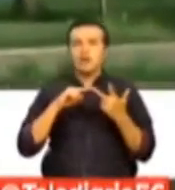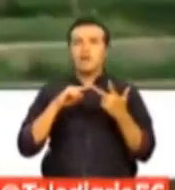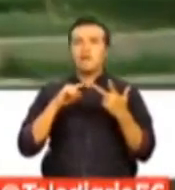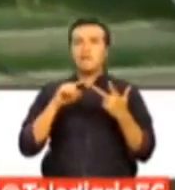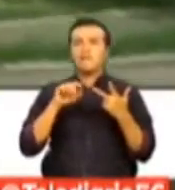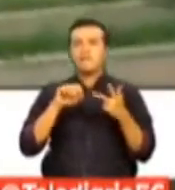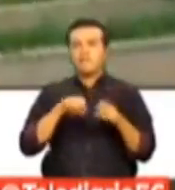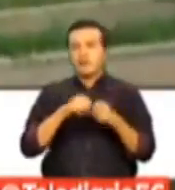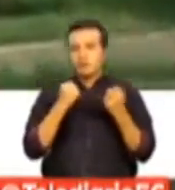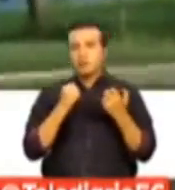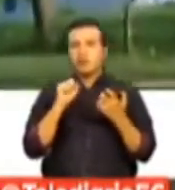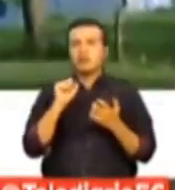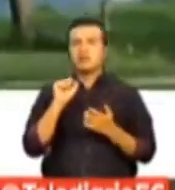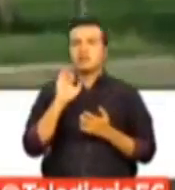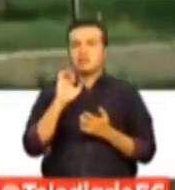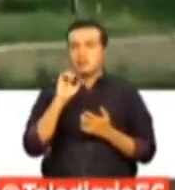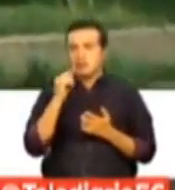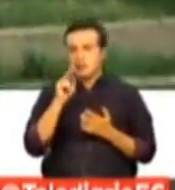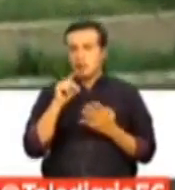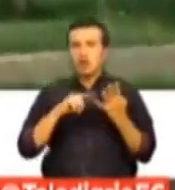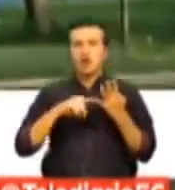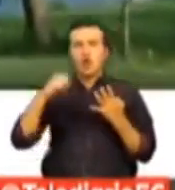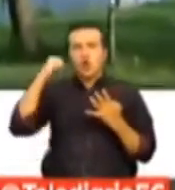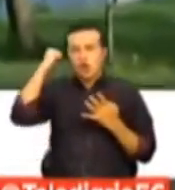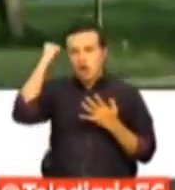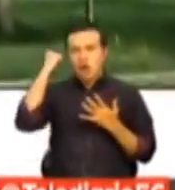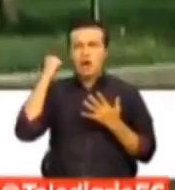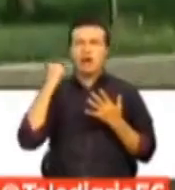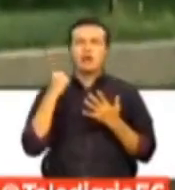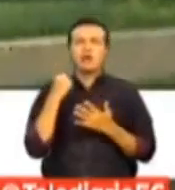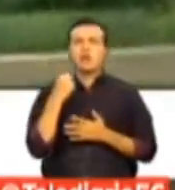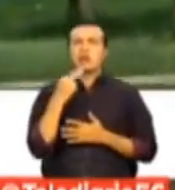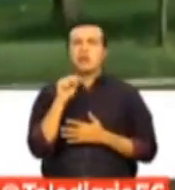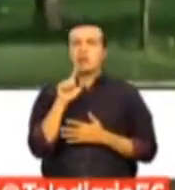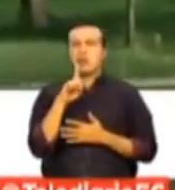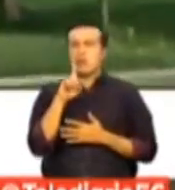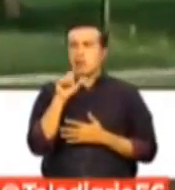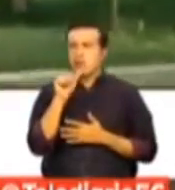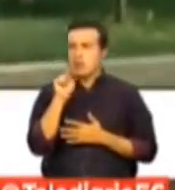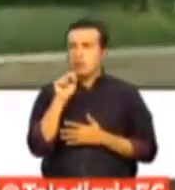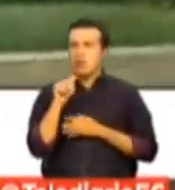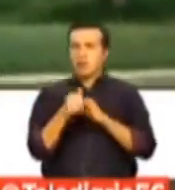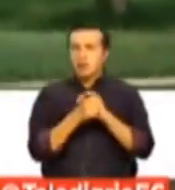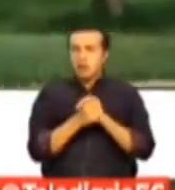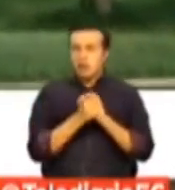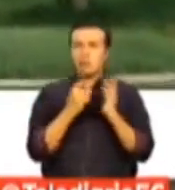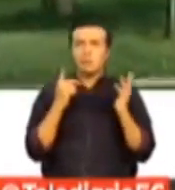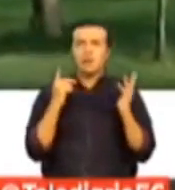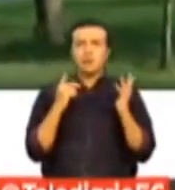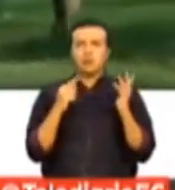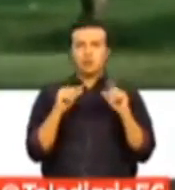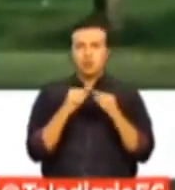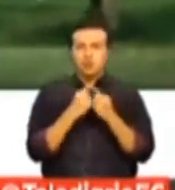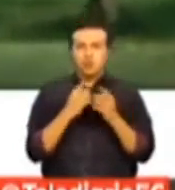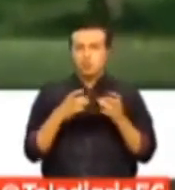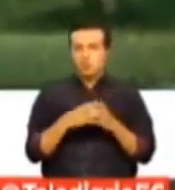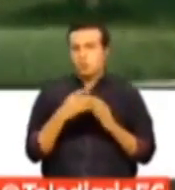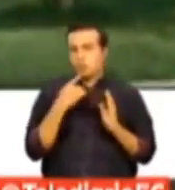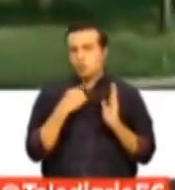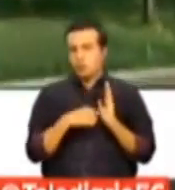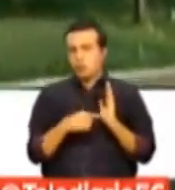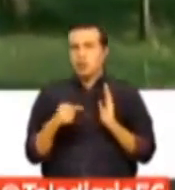Fractura, Stinger, Coraje, también van a estar Hiddenland, que viene desde Galápagos. Van a estar también agrupaciones